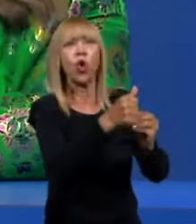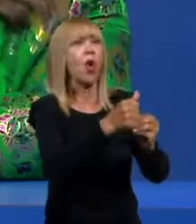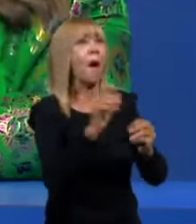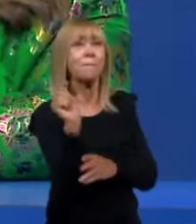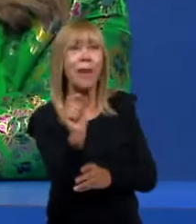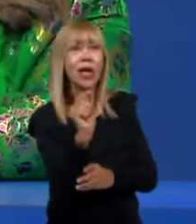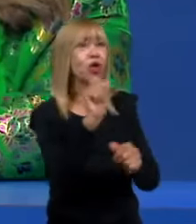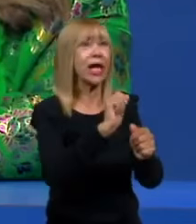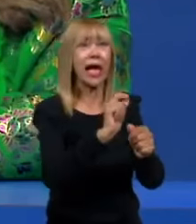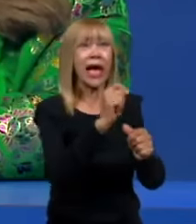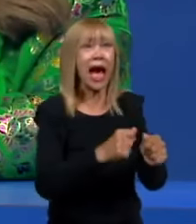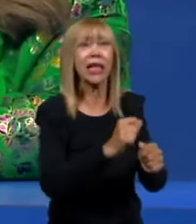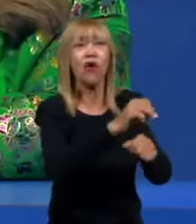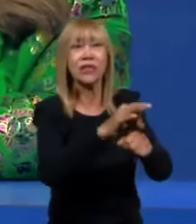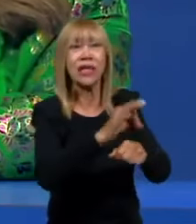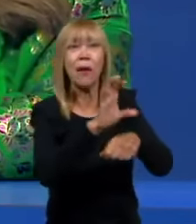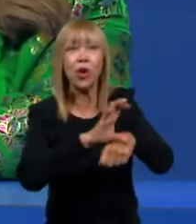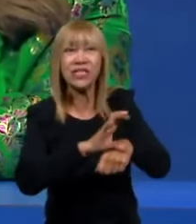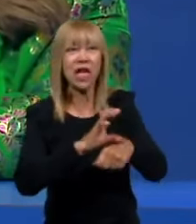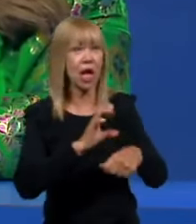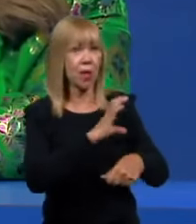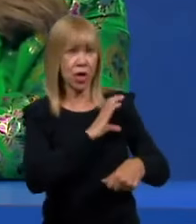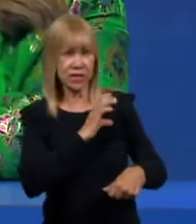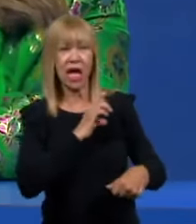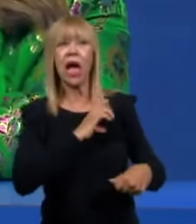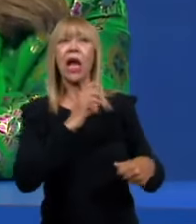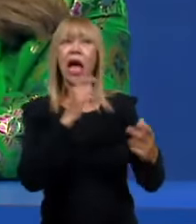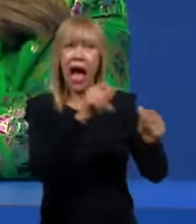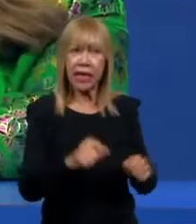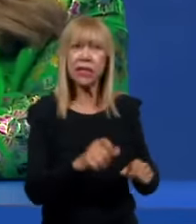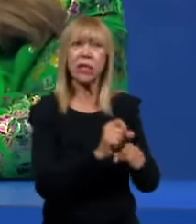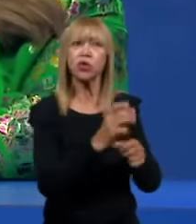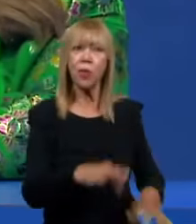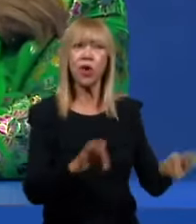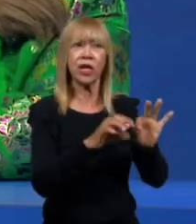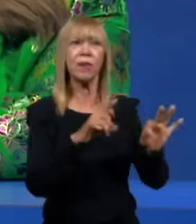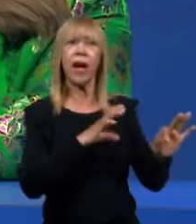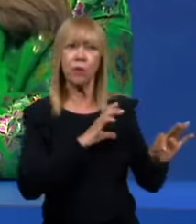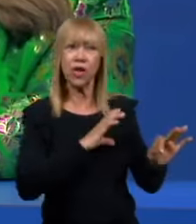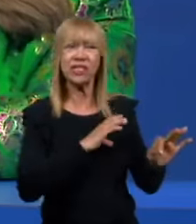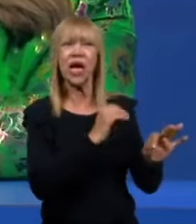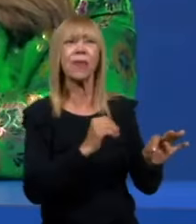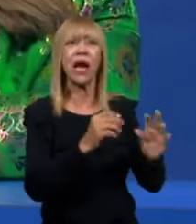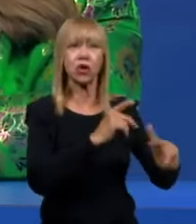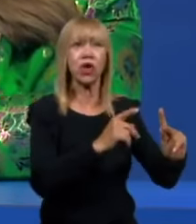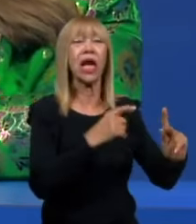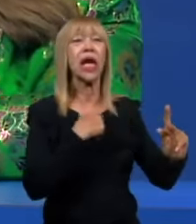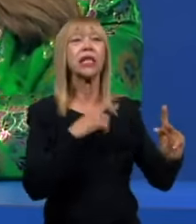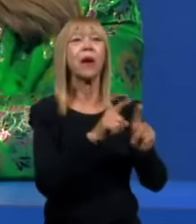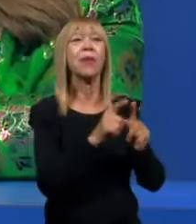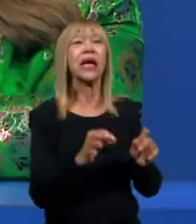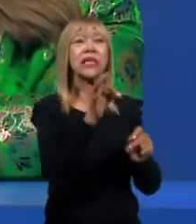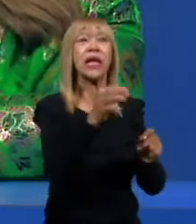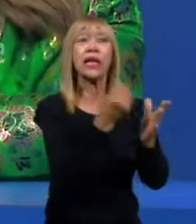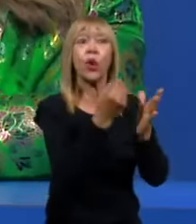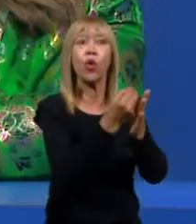de cada cuartel. En las áreas de trabajo tienen que ser medulares para la ciudadanía y para la policía, pero también asignarle los recursos para